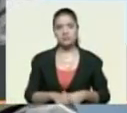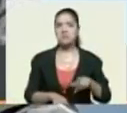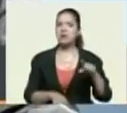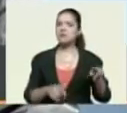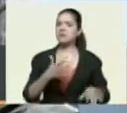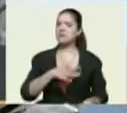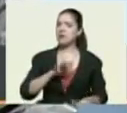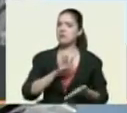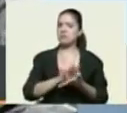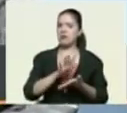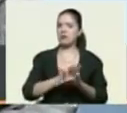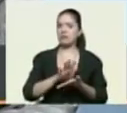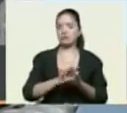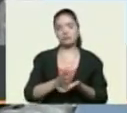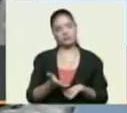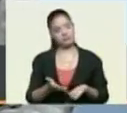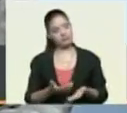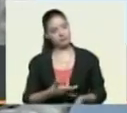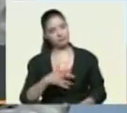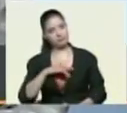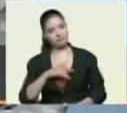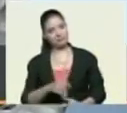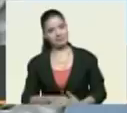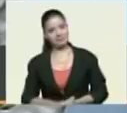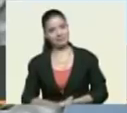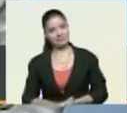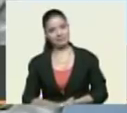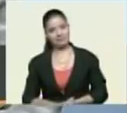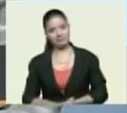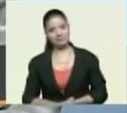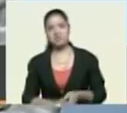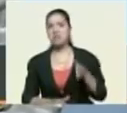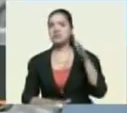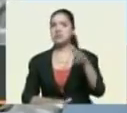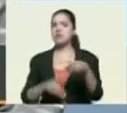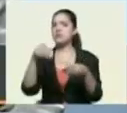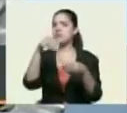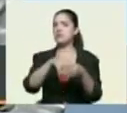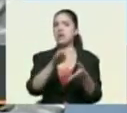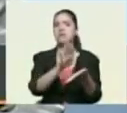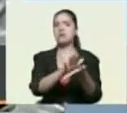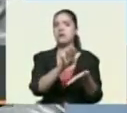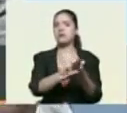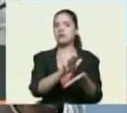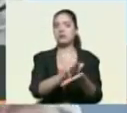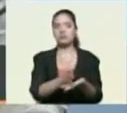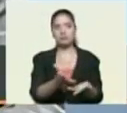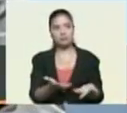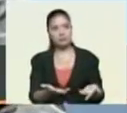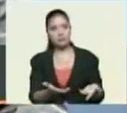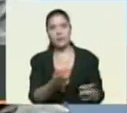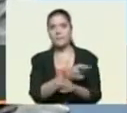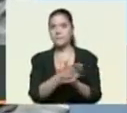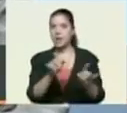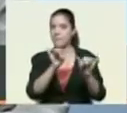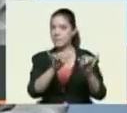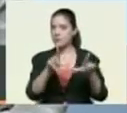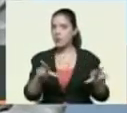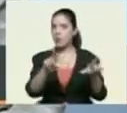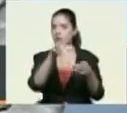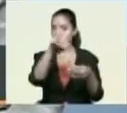¿verdad? Imagínate tú, yendo a votar, pero en ese mismo acto de votación,